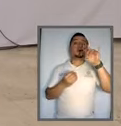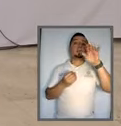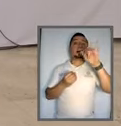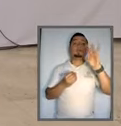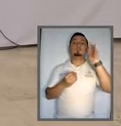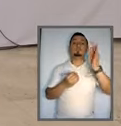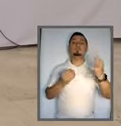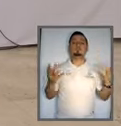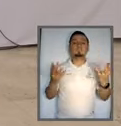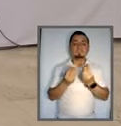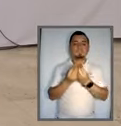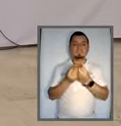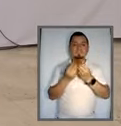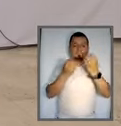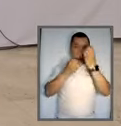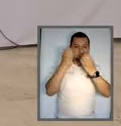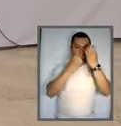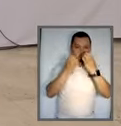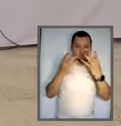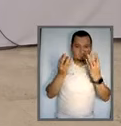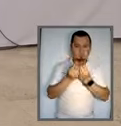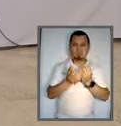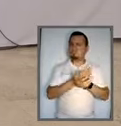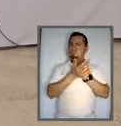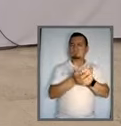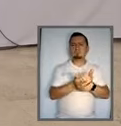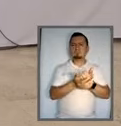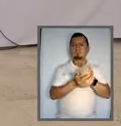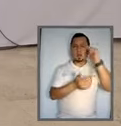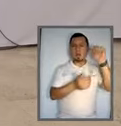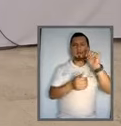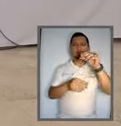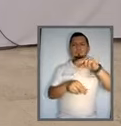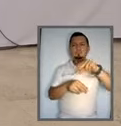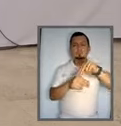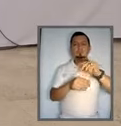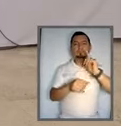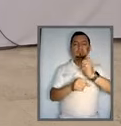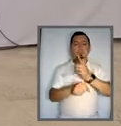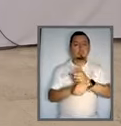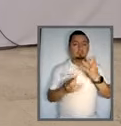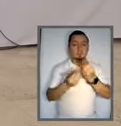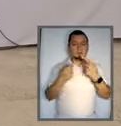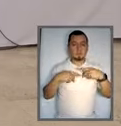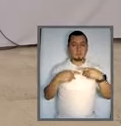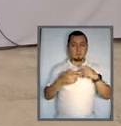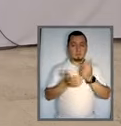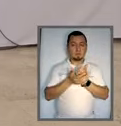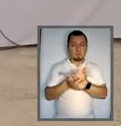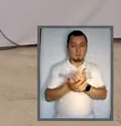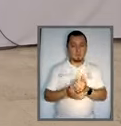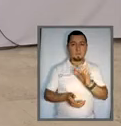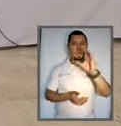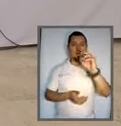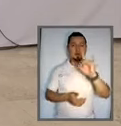Jalisco con estas 5,000 pruebas que dijo que donaría para detectar personas con alguna situación de